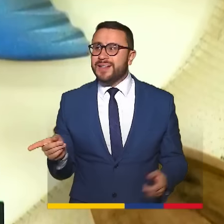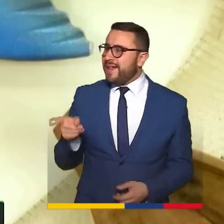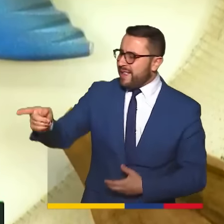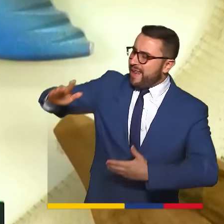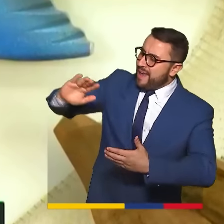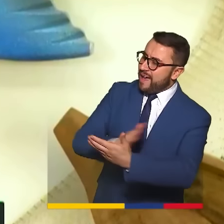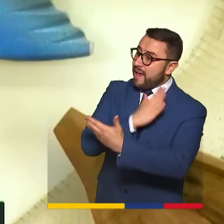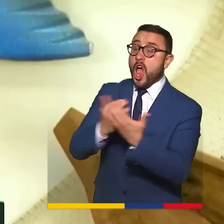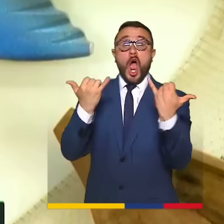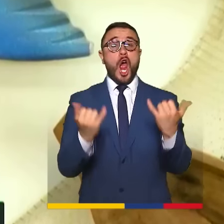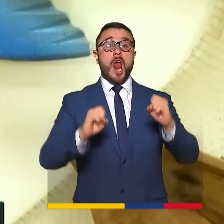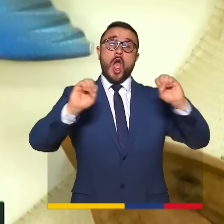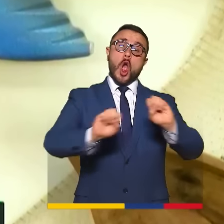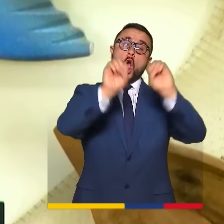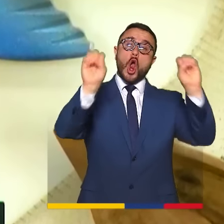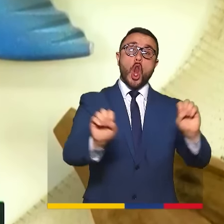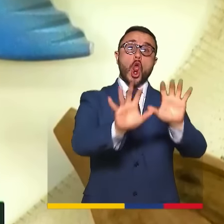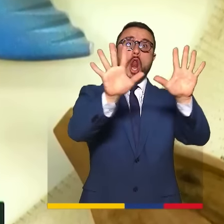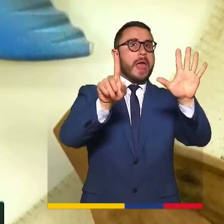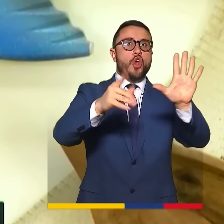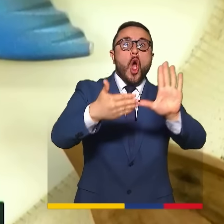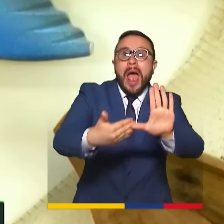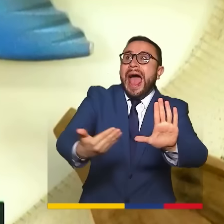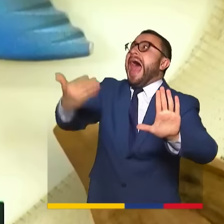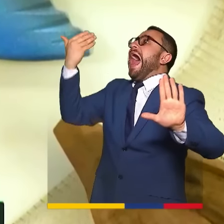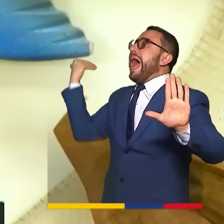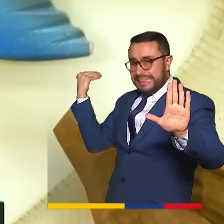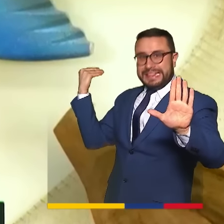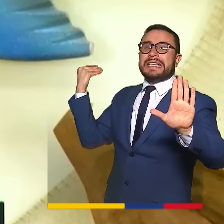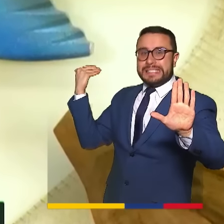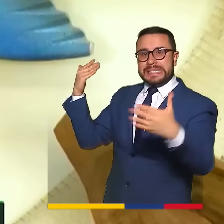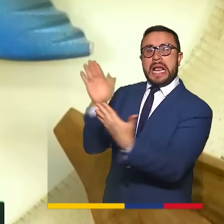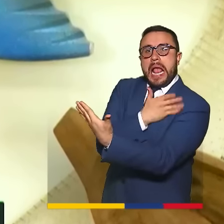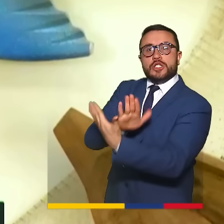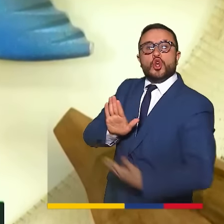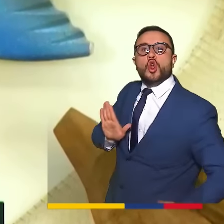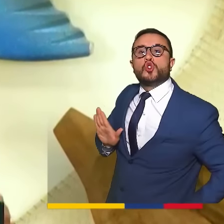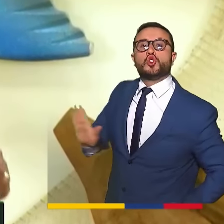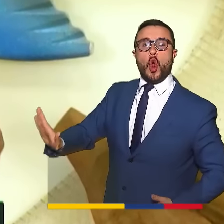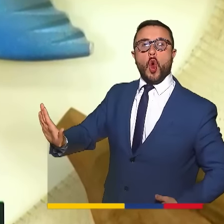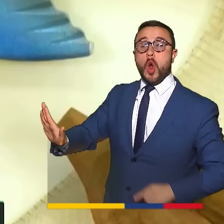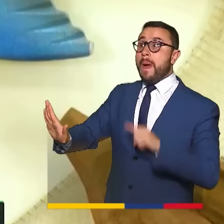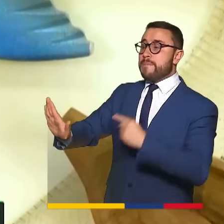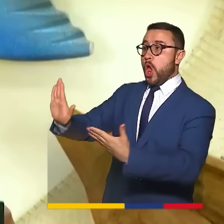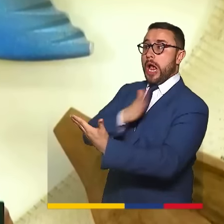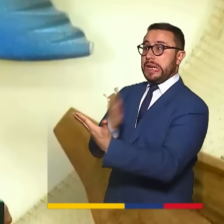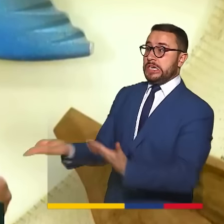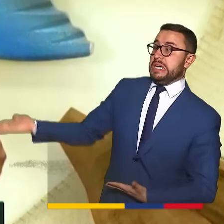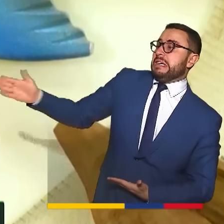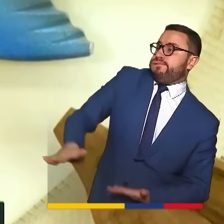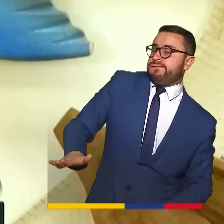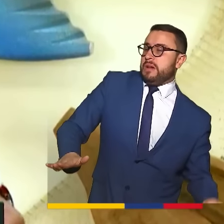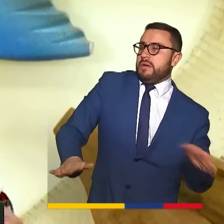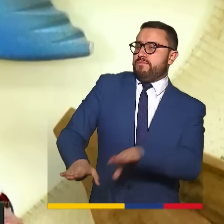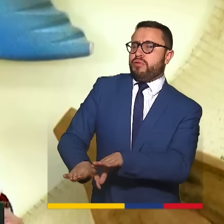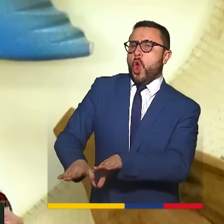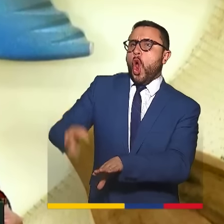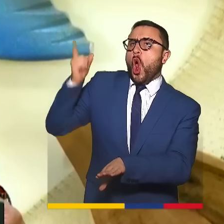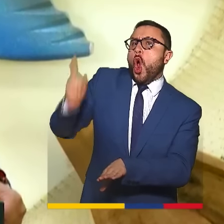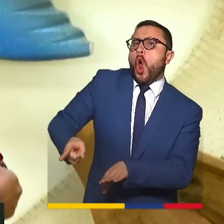el actual himno nacional, sino que fue olvidado y tapado, porque ese himno era hecho por hombres y